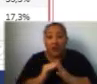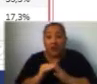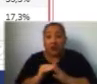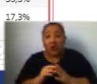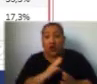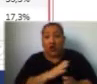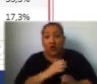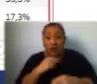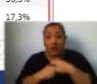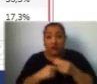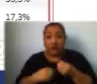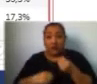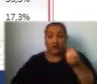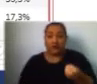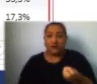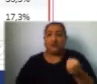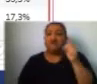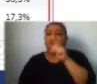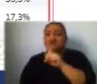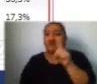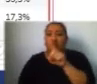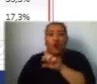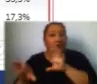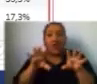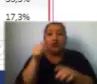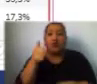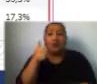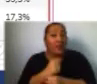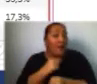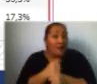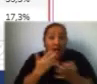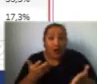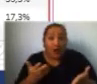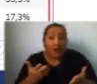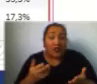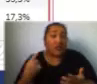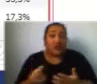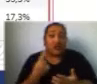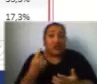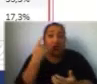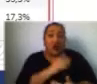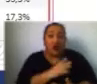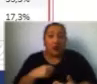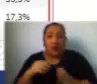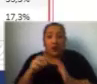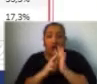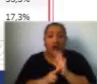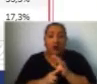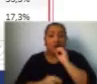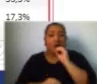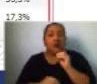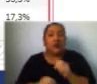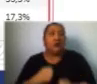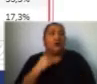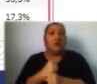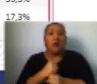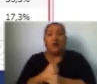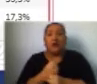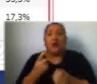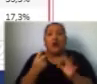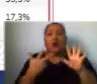nacional, no se ha ejecutado de manera eficiente y solamente el gobierno regional advertía una ejecución